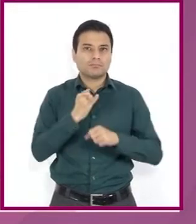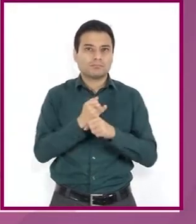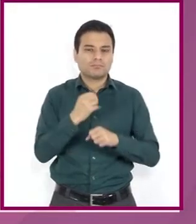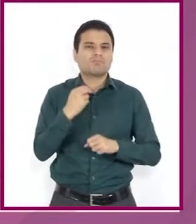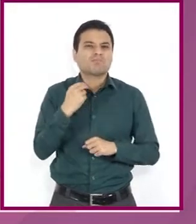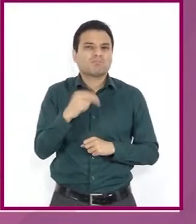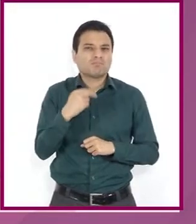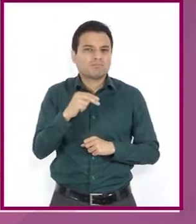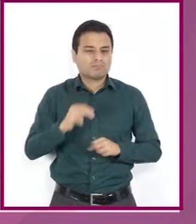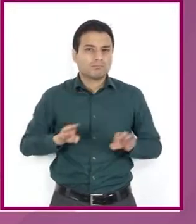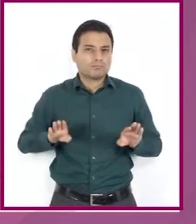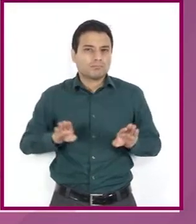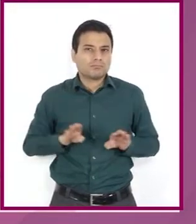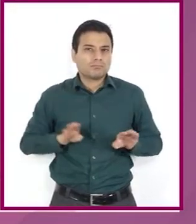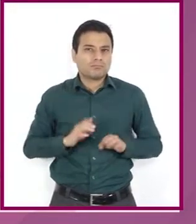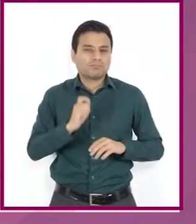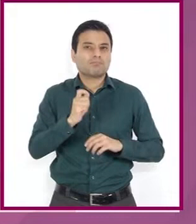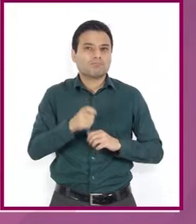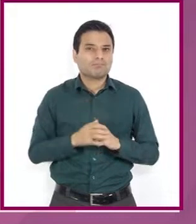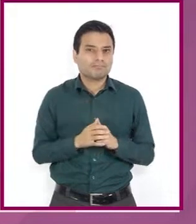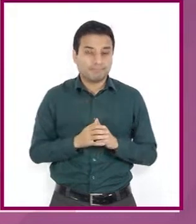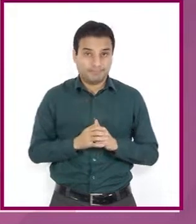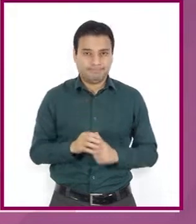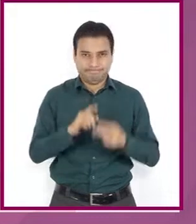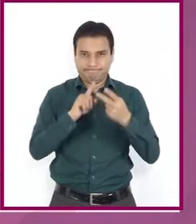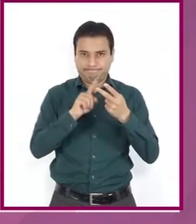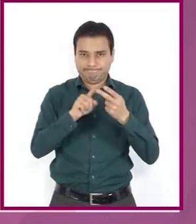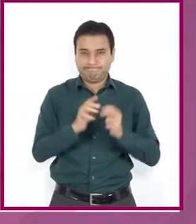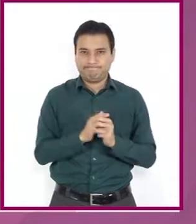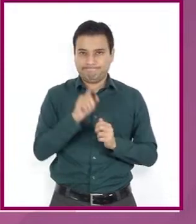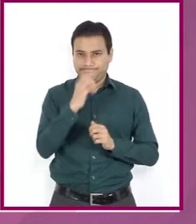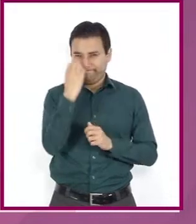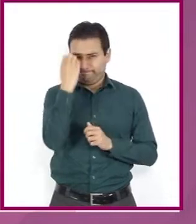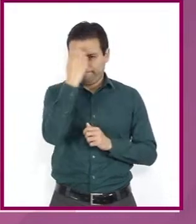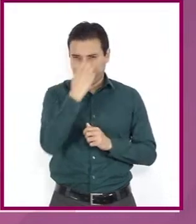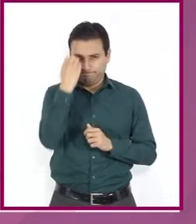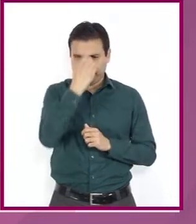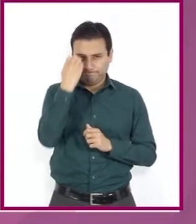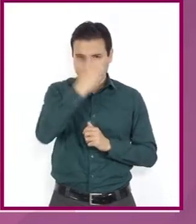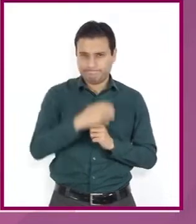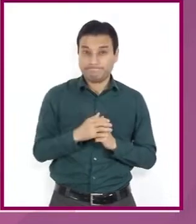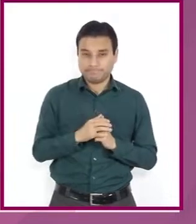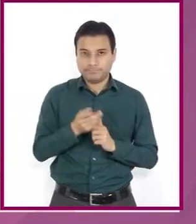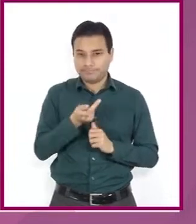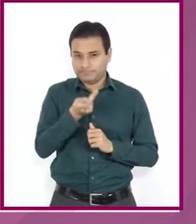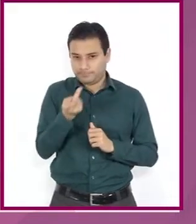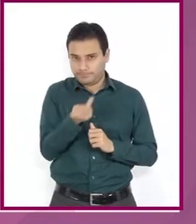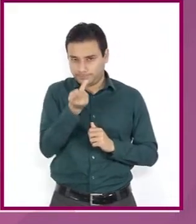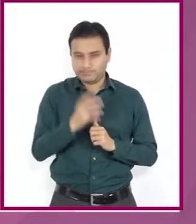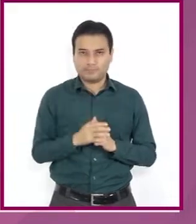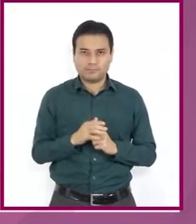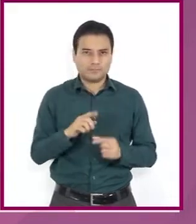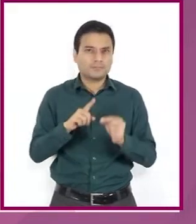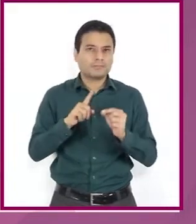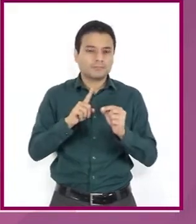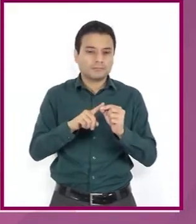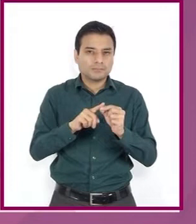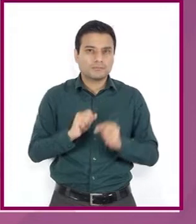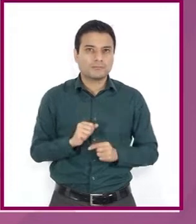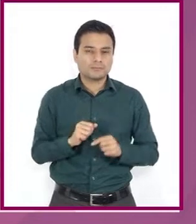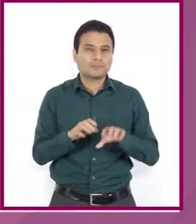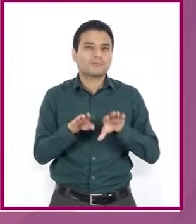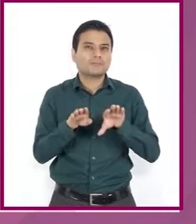sus características. 2. Exploren y analicen con las preguntas ¿quién?,